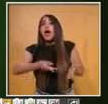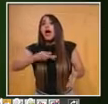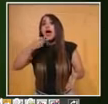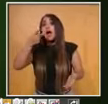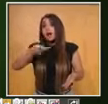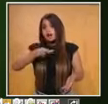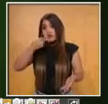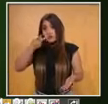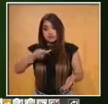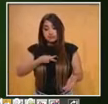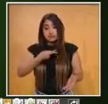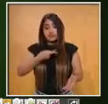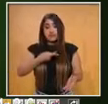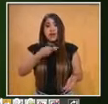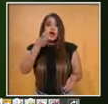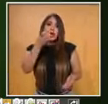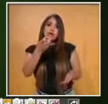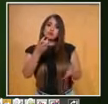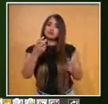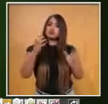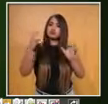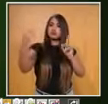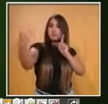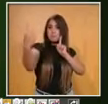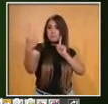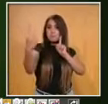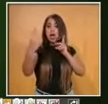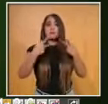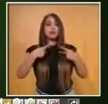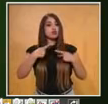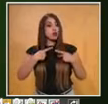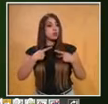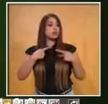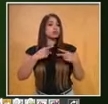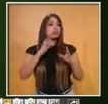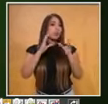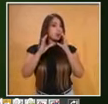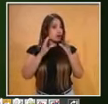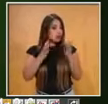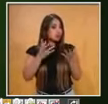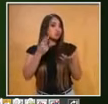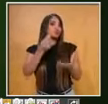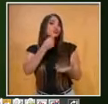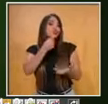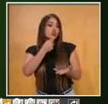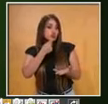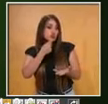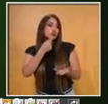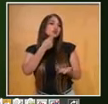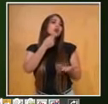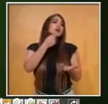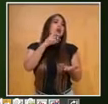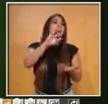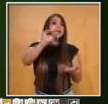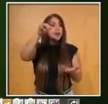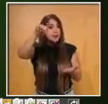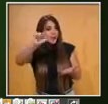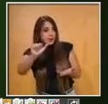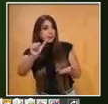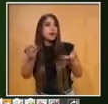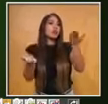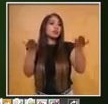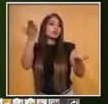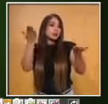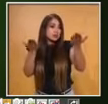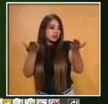a persona. Hacen uso de recursos literarios como la rima, las comparaciones, juegos de